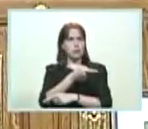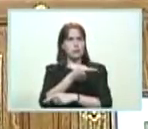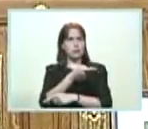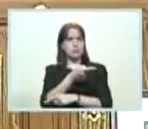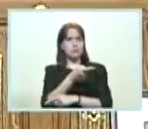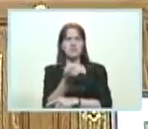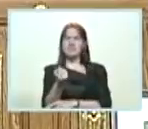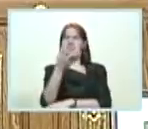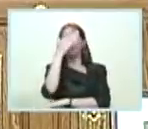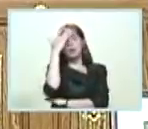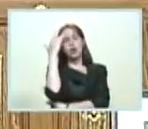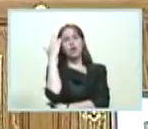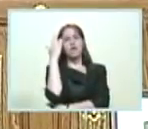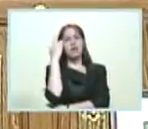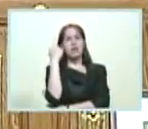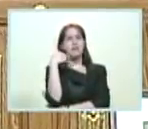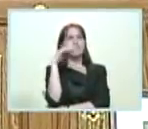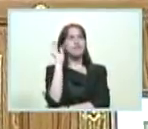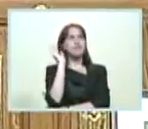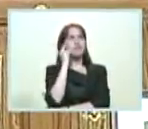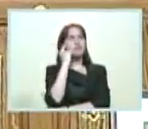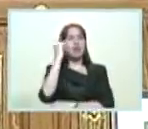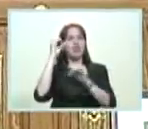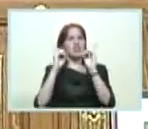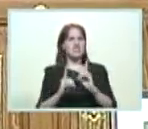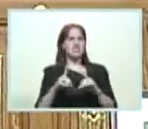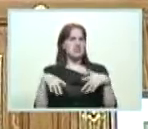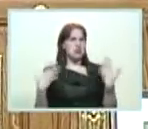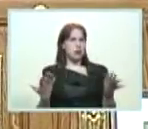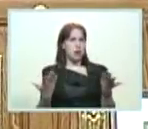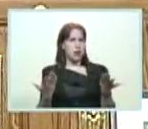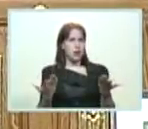¿Qué se me olvida de las decisiones que han tomado?